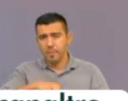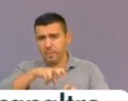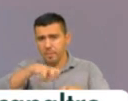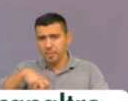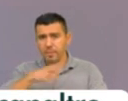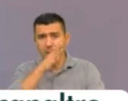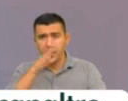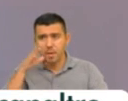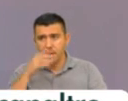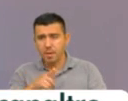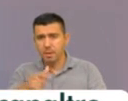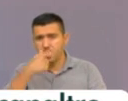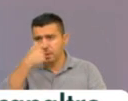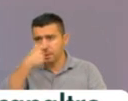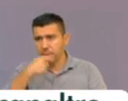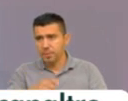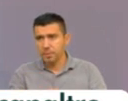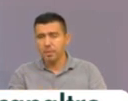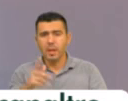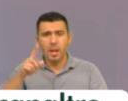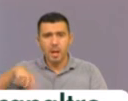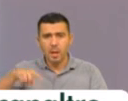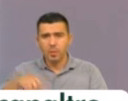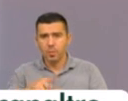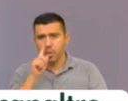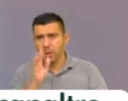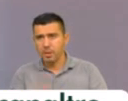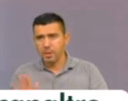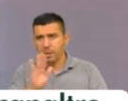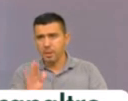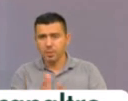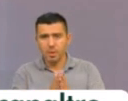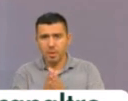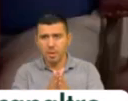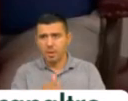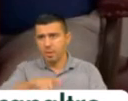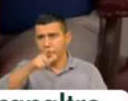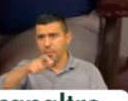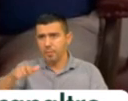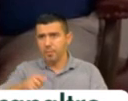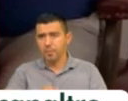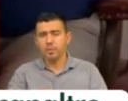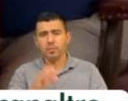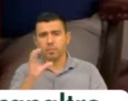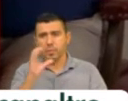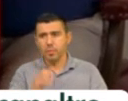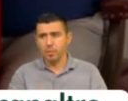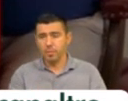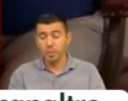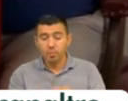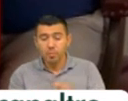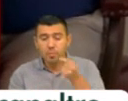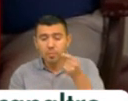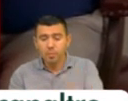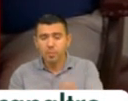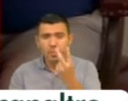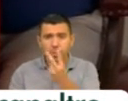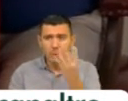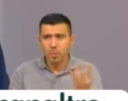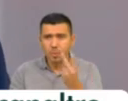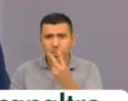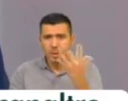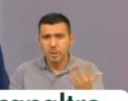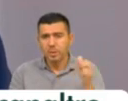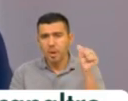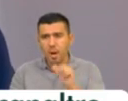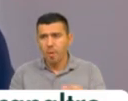cacao en San Vicente de Chucurí, la Escuela Nacional de los Cacaoteros de Colombia. El próximo 24 y 25 de agosto se llevará